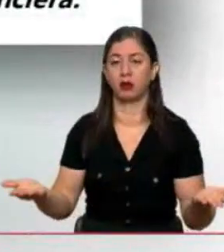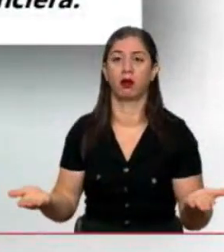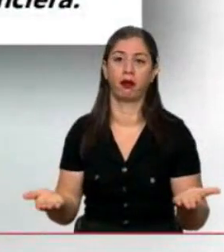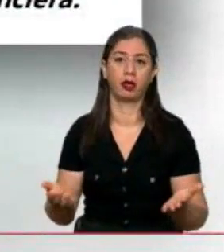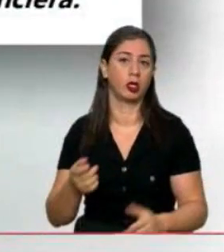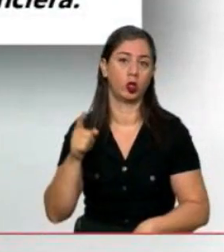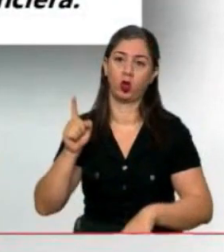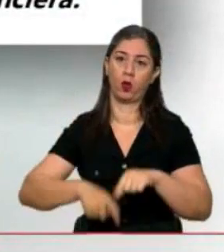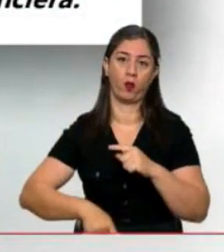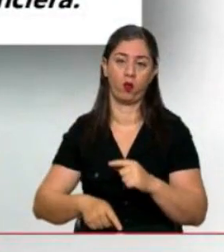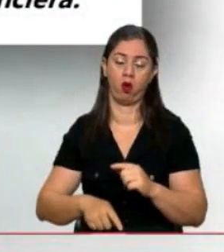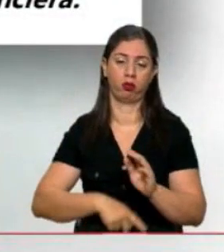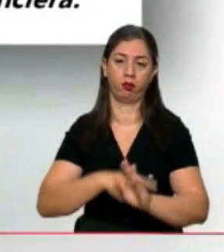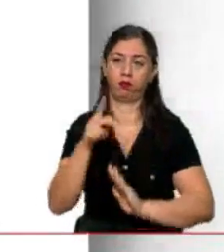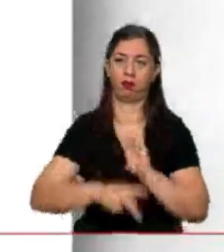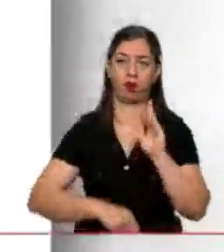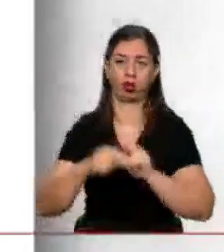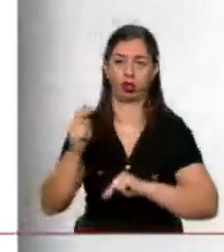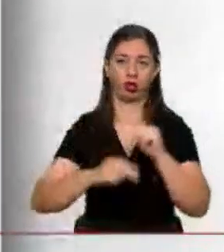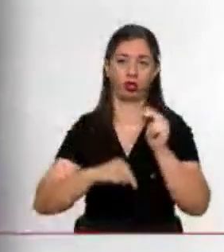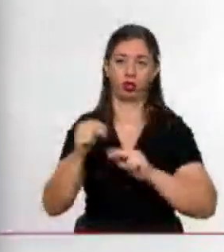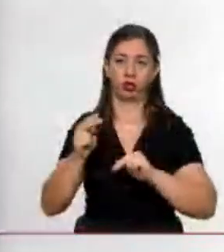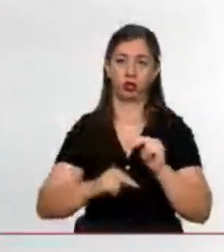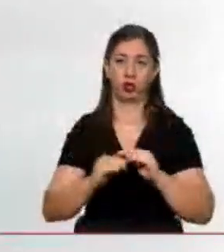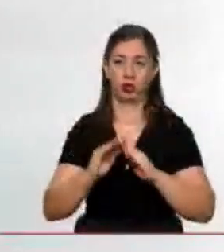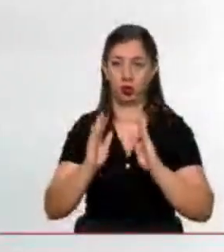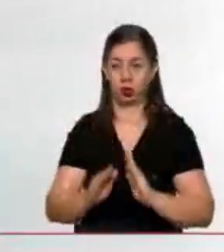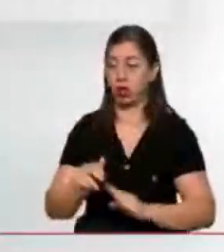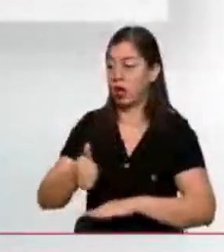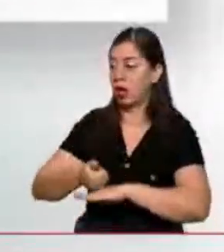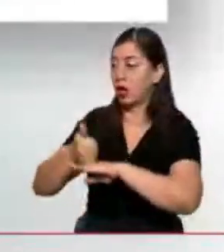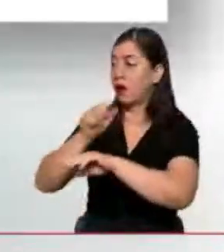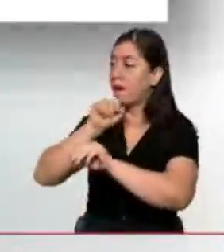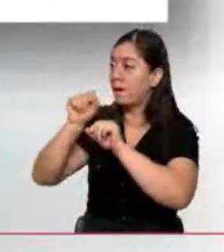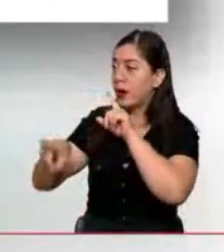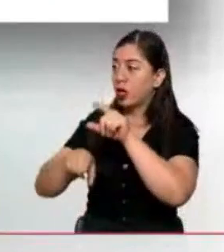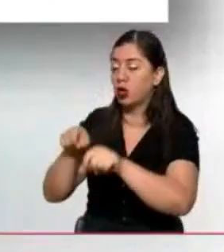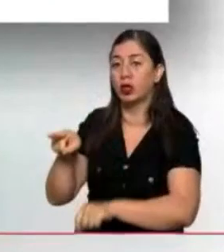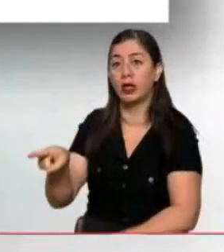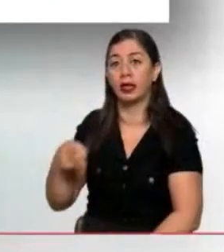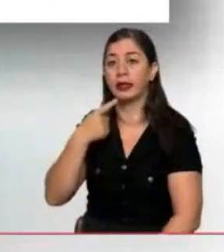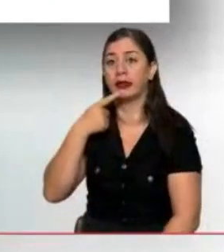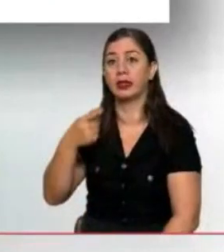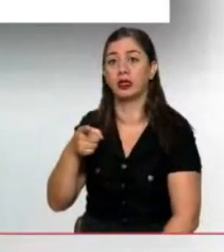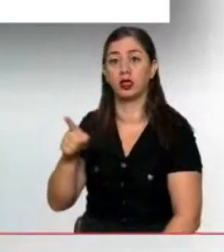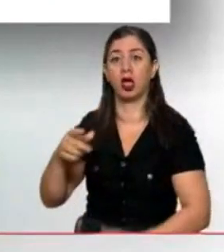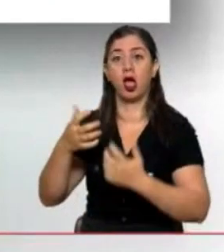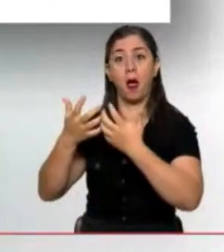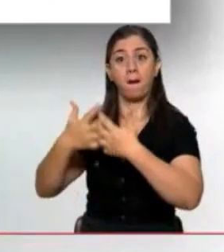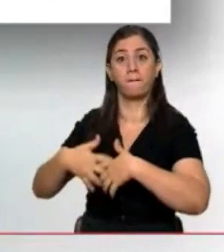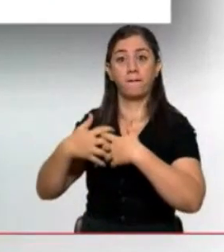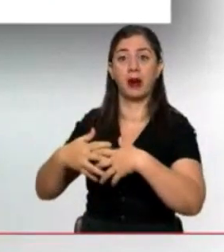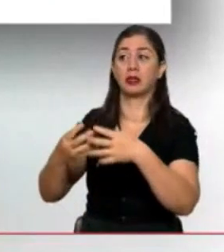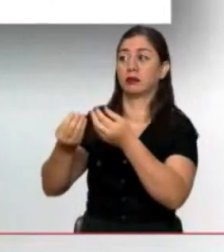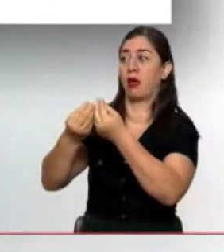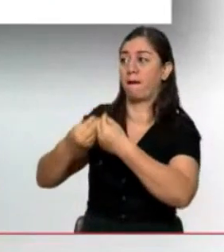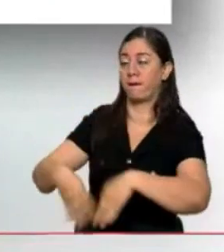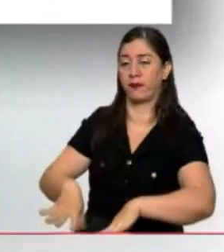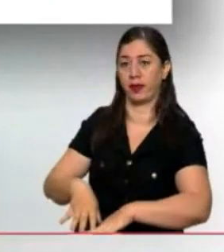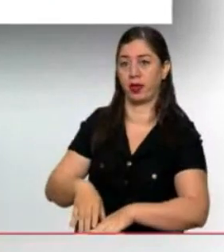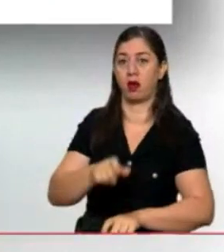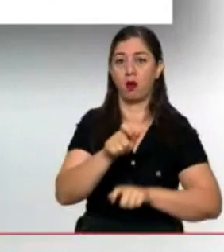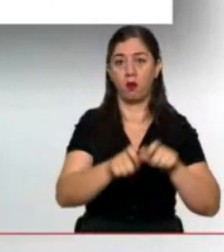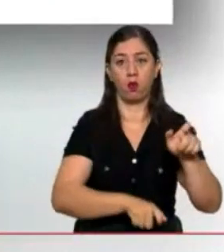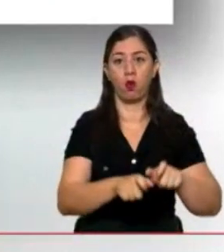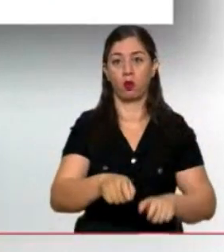hicieron inviable el proyecto. Hablamos con el gerente de la constructora, afirma que es su empresa la que pierde porque los